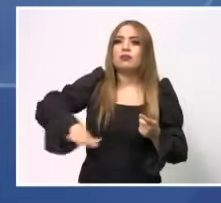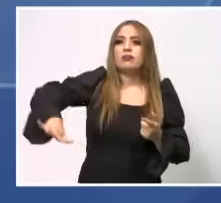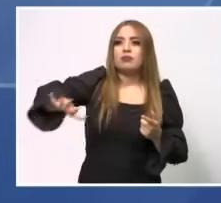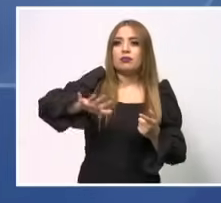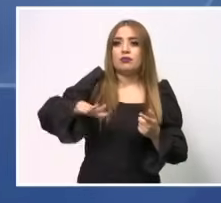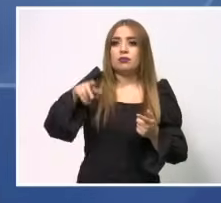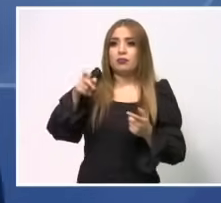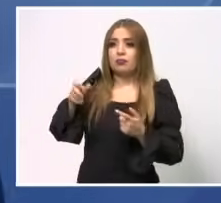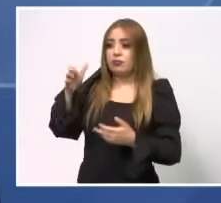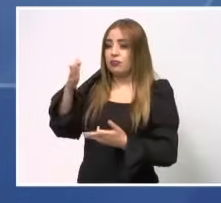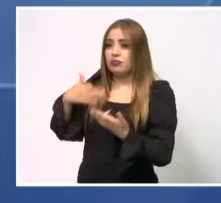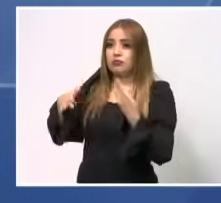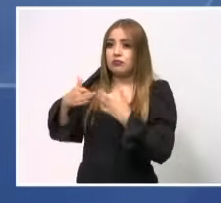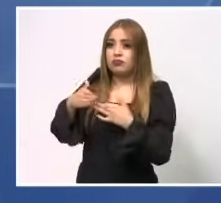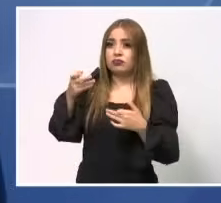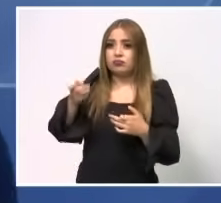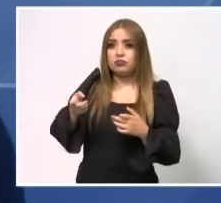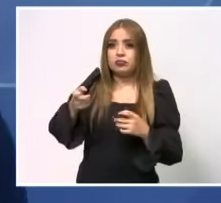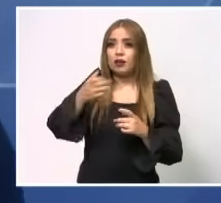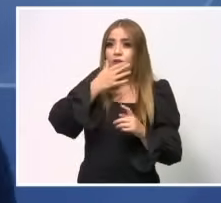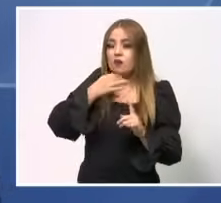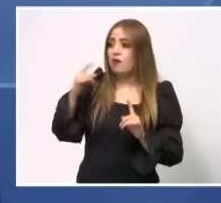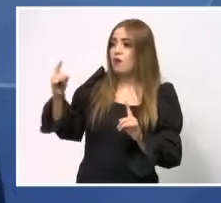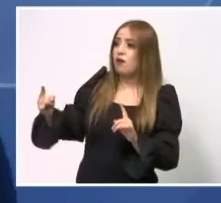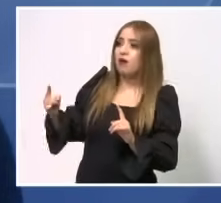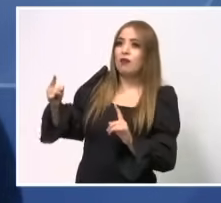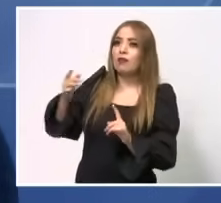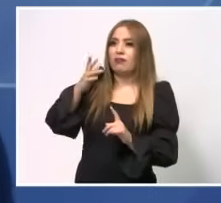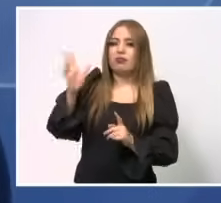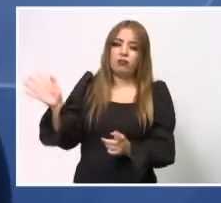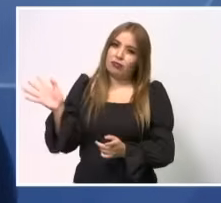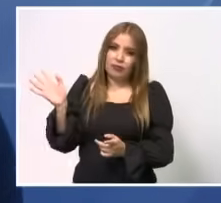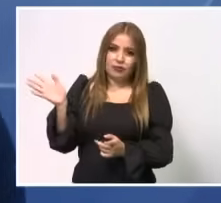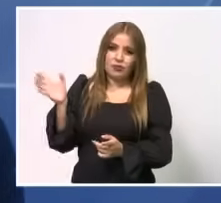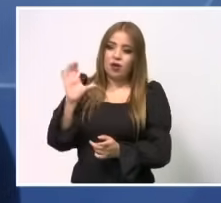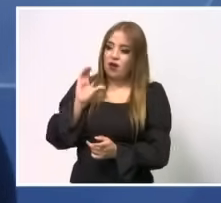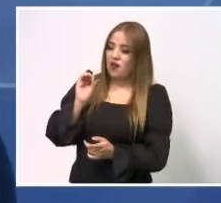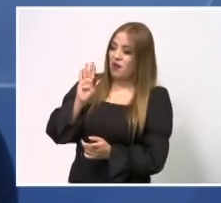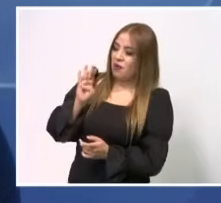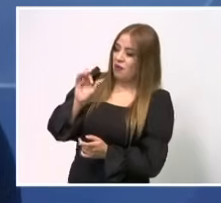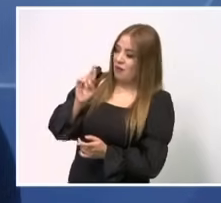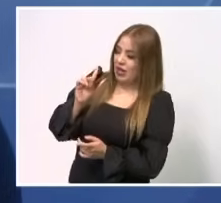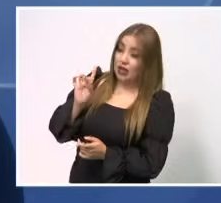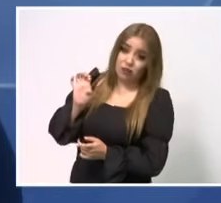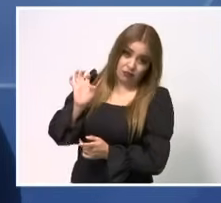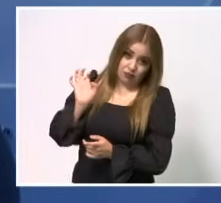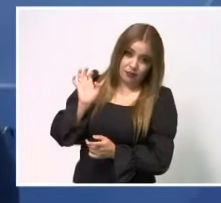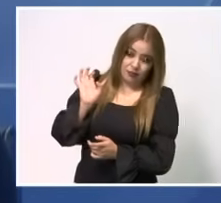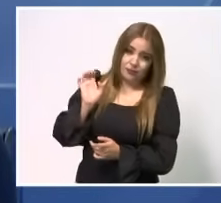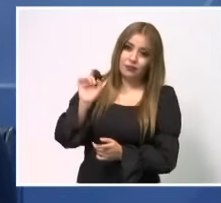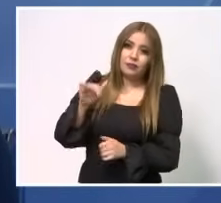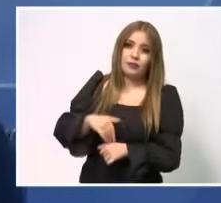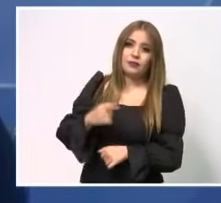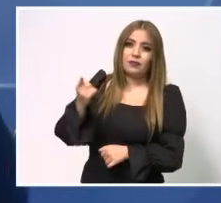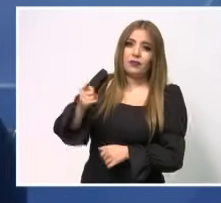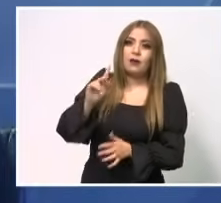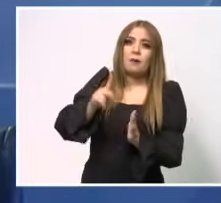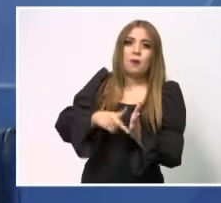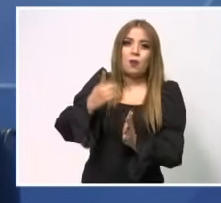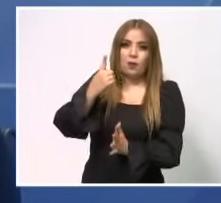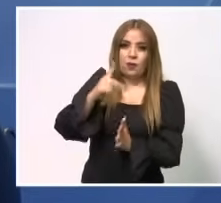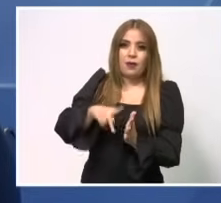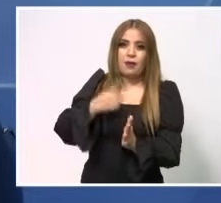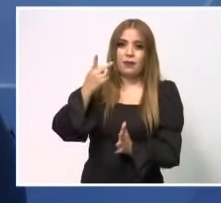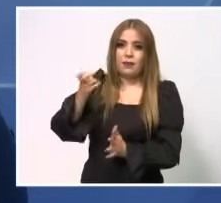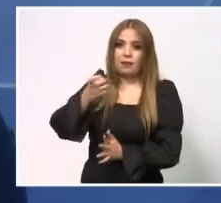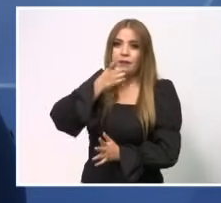a todo esto el señor cobardemente digo cobarde porque a ver yo entiendo que esto puede pasar alguna vez no porque